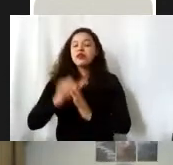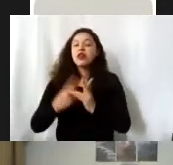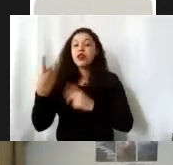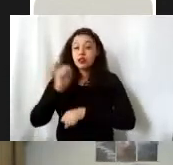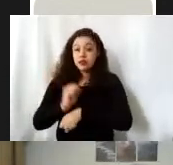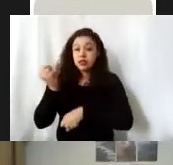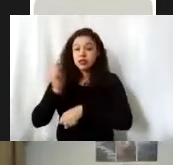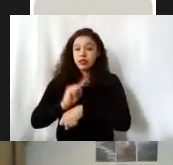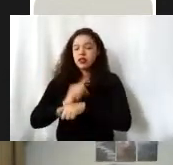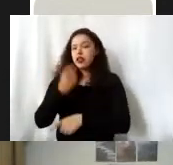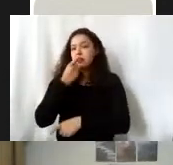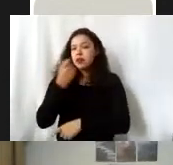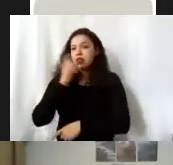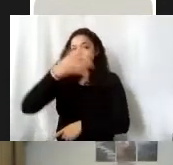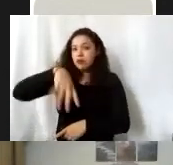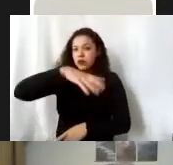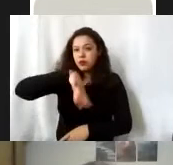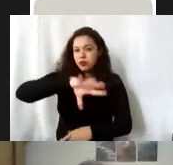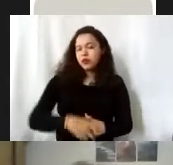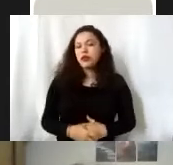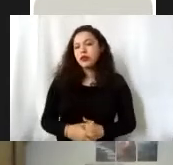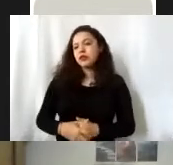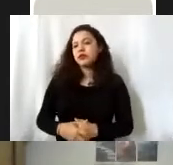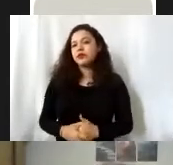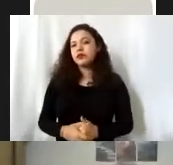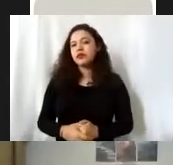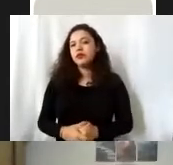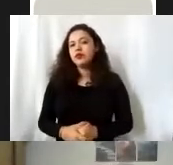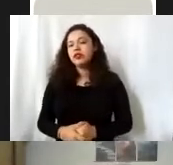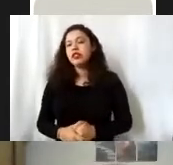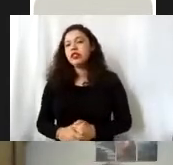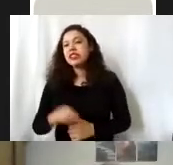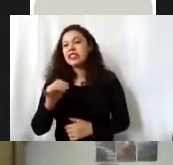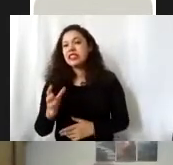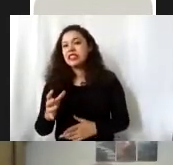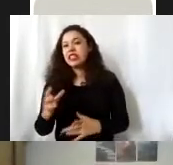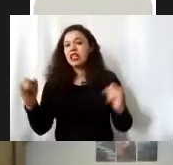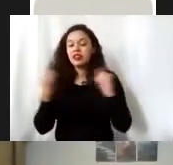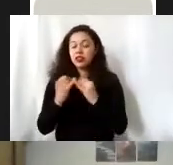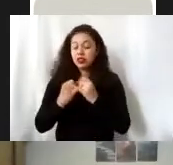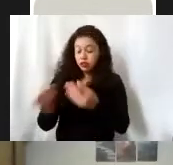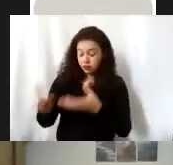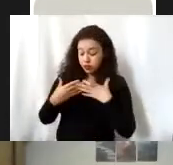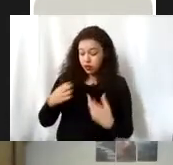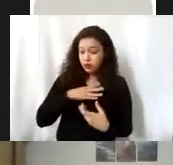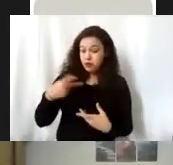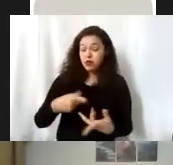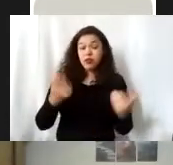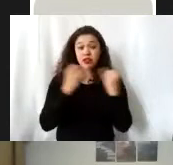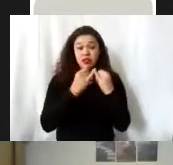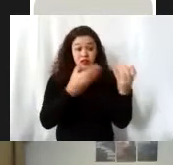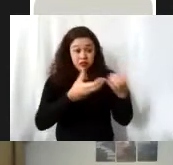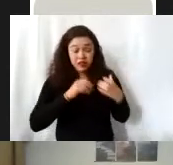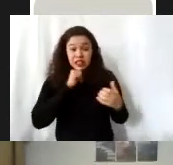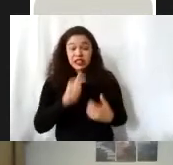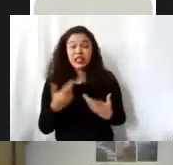los medicamentos, ¿no? Y si no me los da, y si me los da la institución, que bueno, pero si no me los da, y últimamente